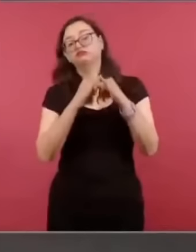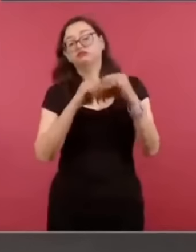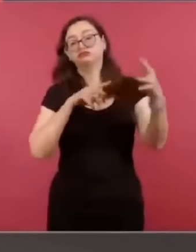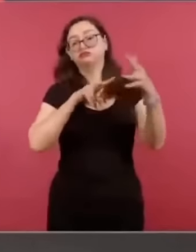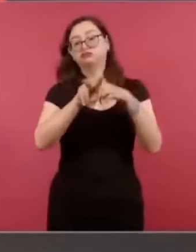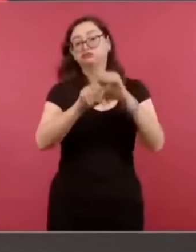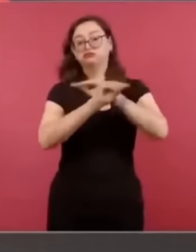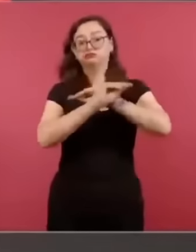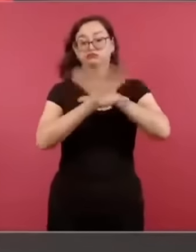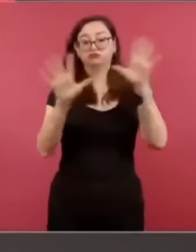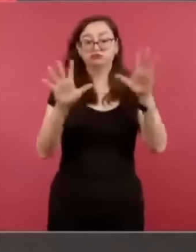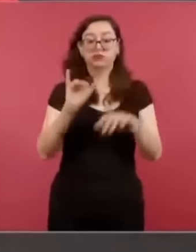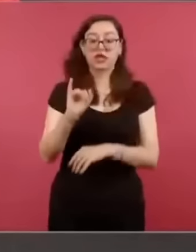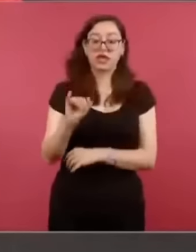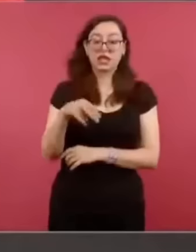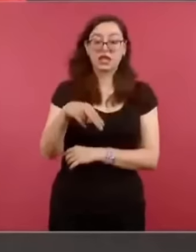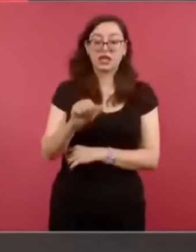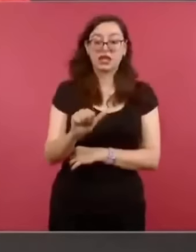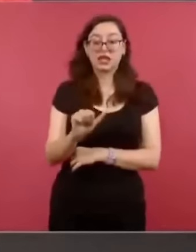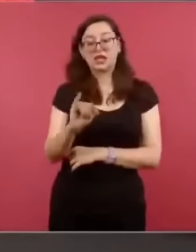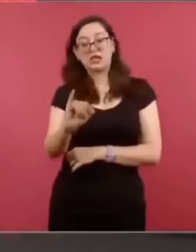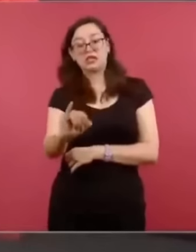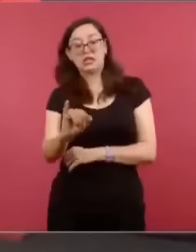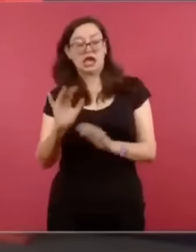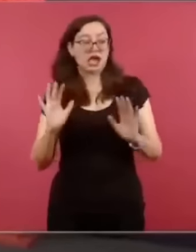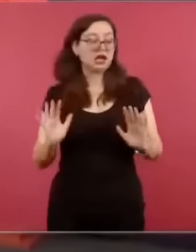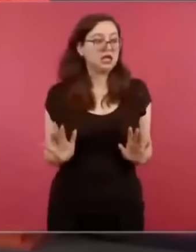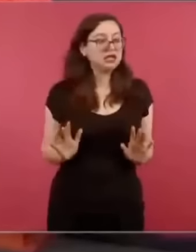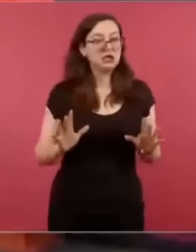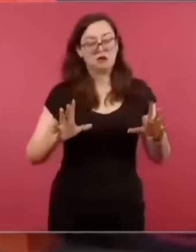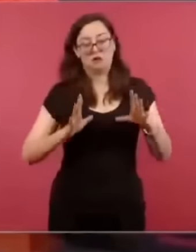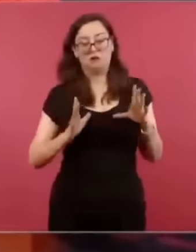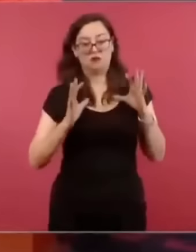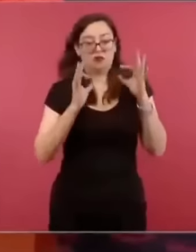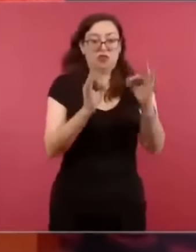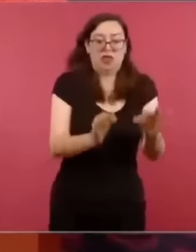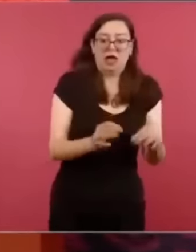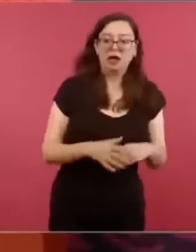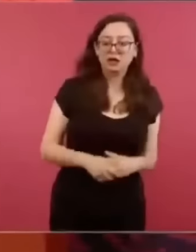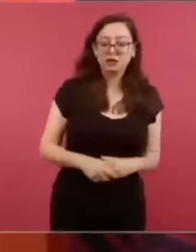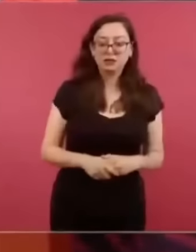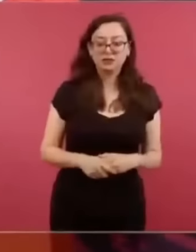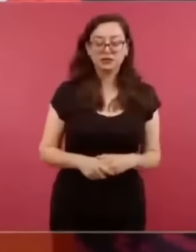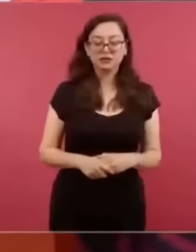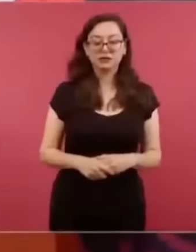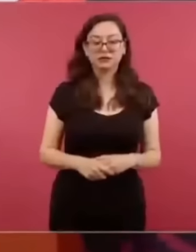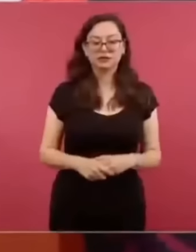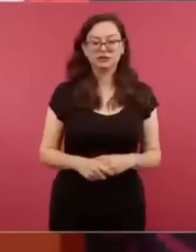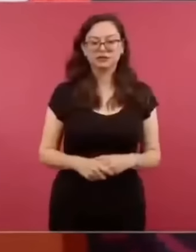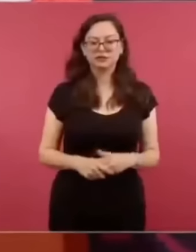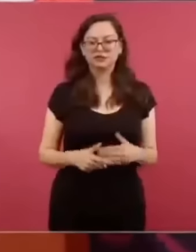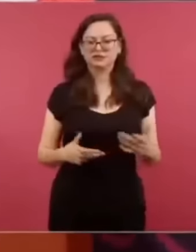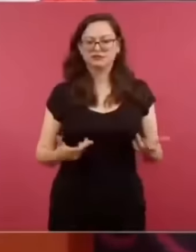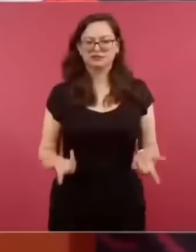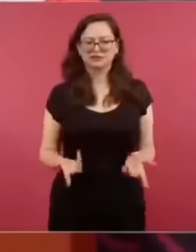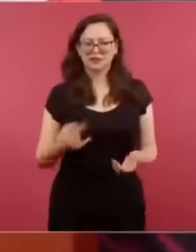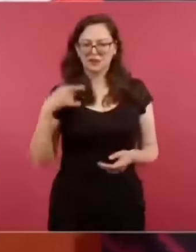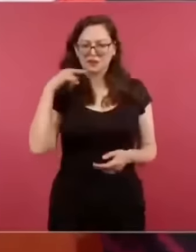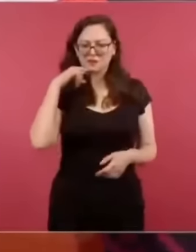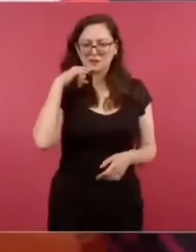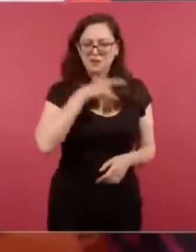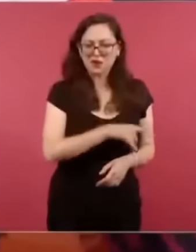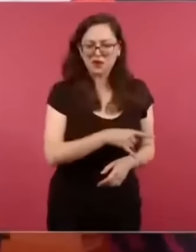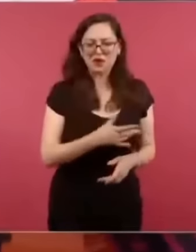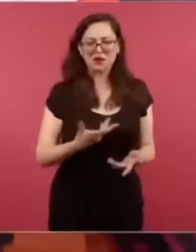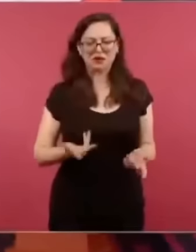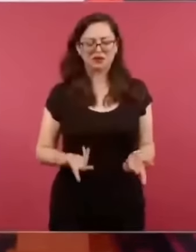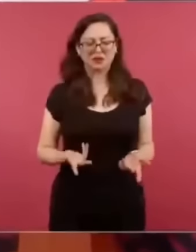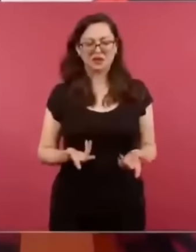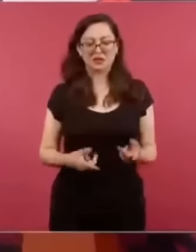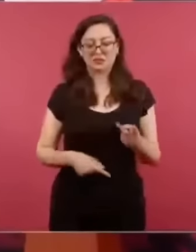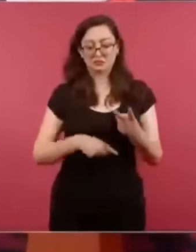el